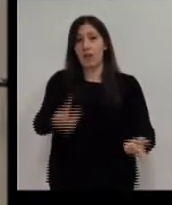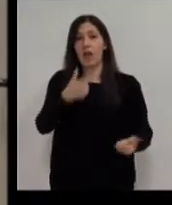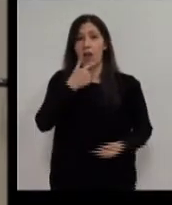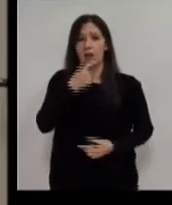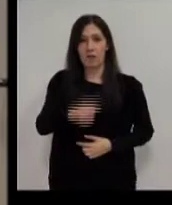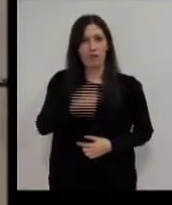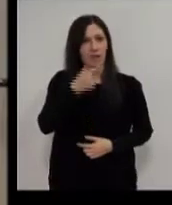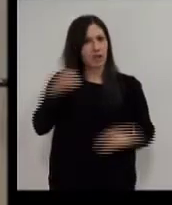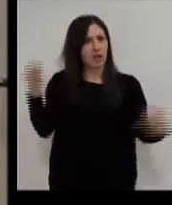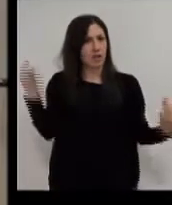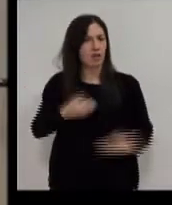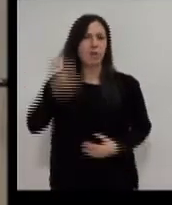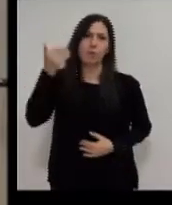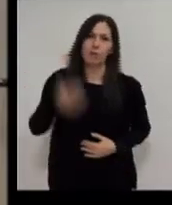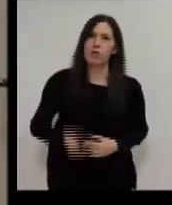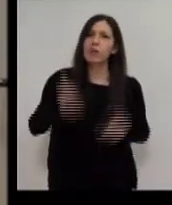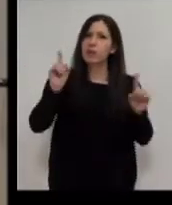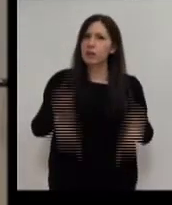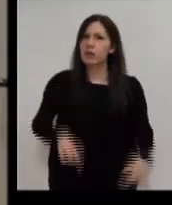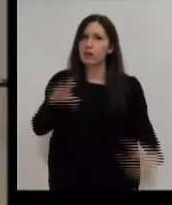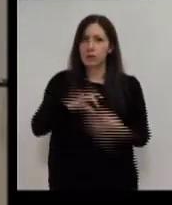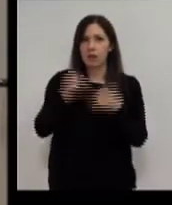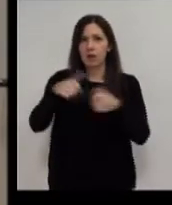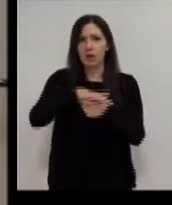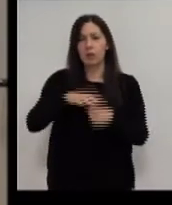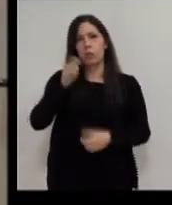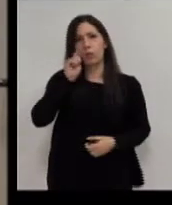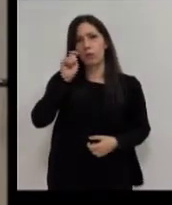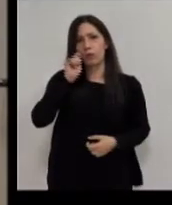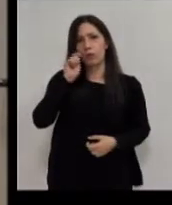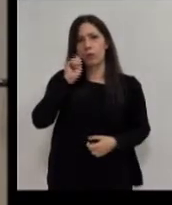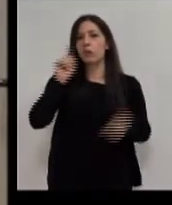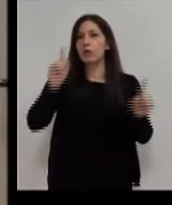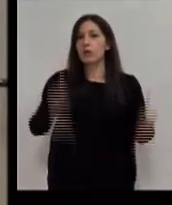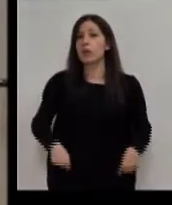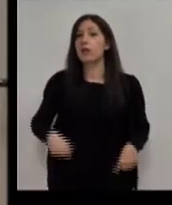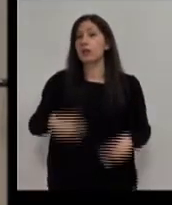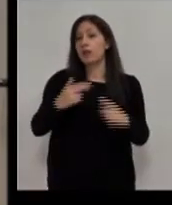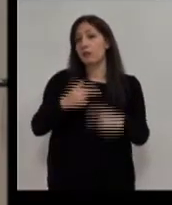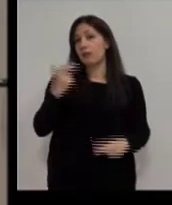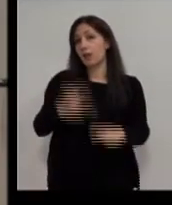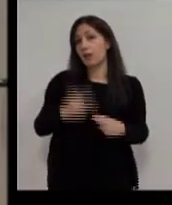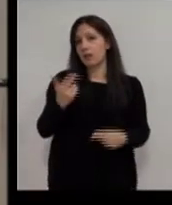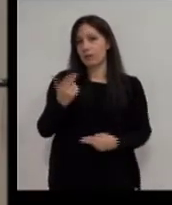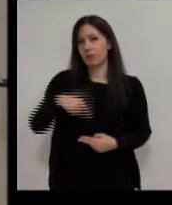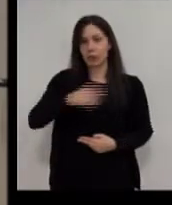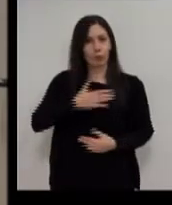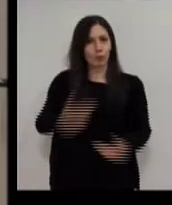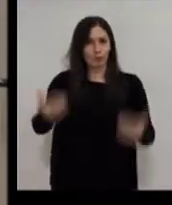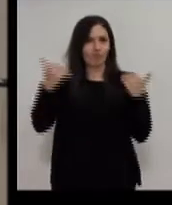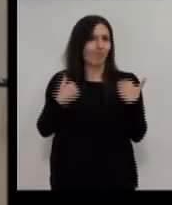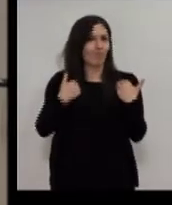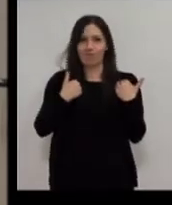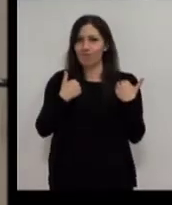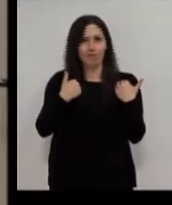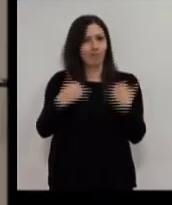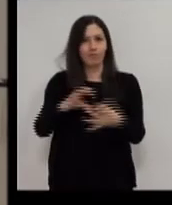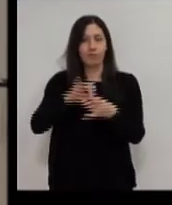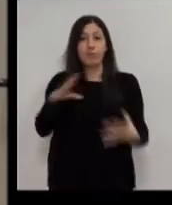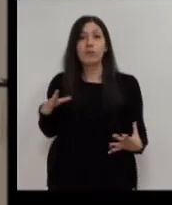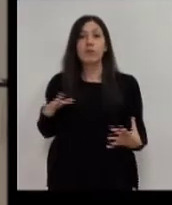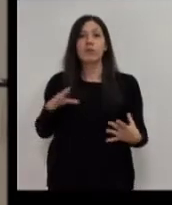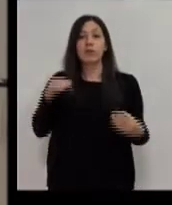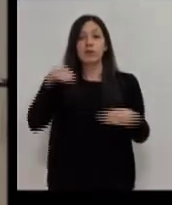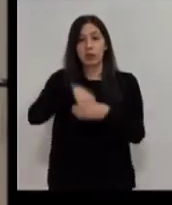discapacidad, cuyo ágil gestión debe facilitarse enormemente. Esto es muy importante también en el turismo, creo. El tema de los taxis, nosotros